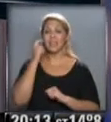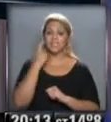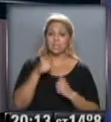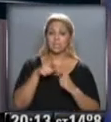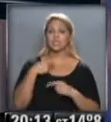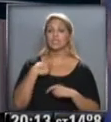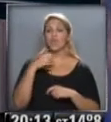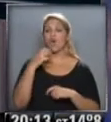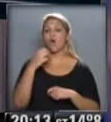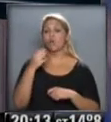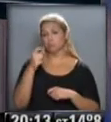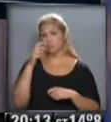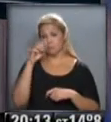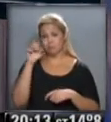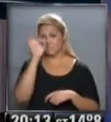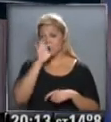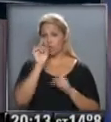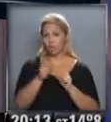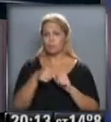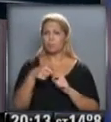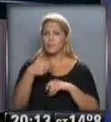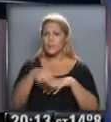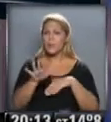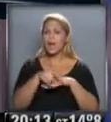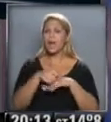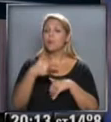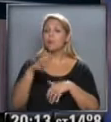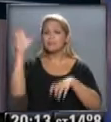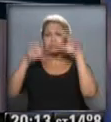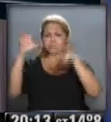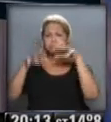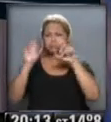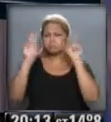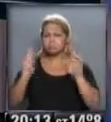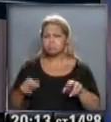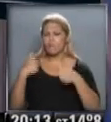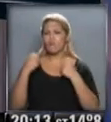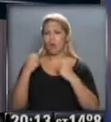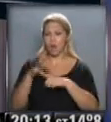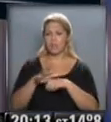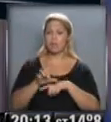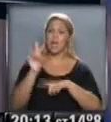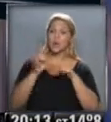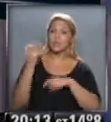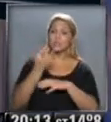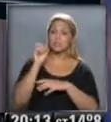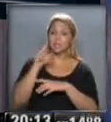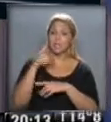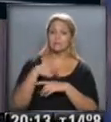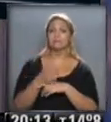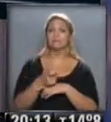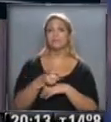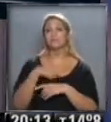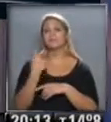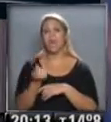centro y sur de Corrientes y sur de Chaco. En las próximas horas la probabilidad de tormentas entonces de variada intensidad, algunas puntualmente intensas.